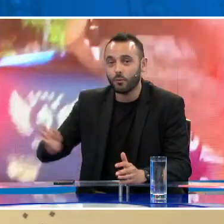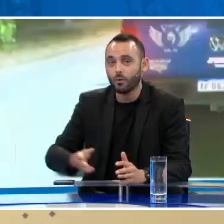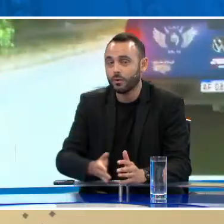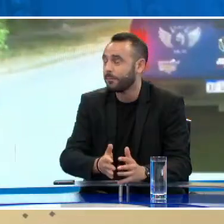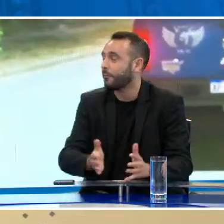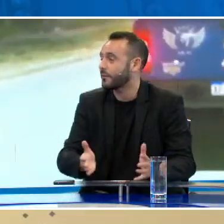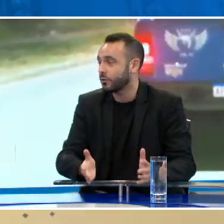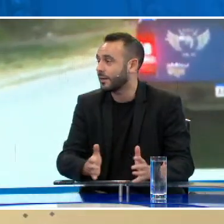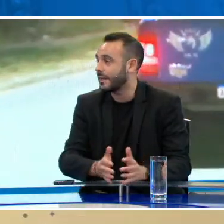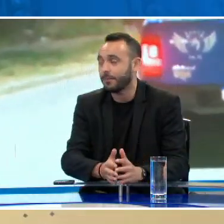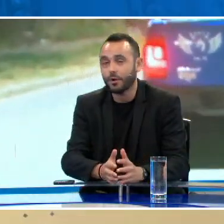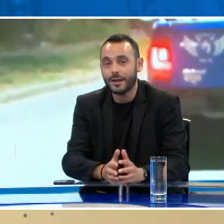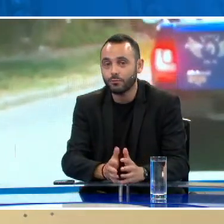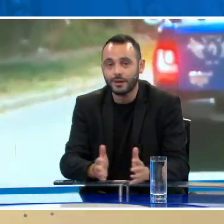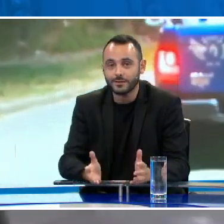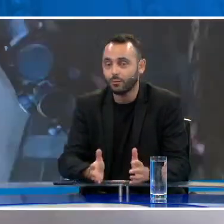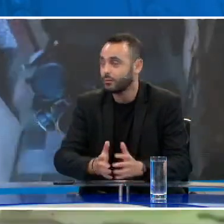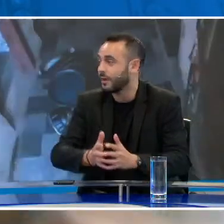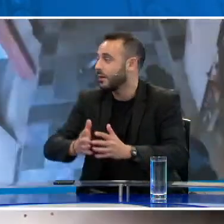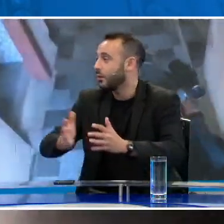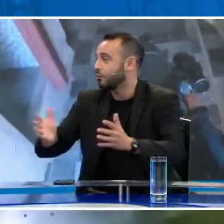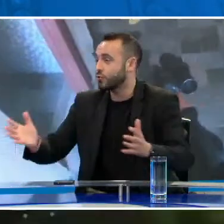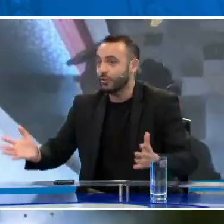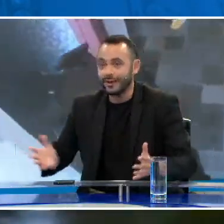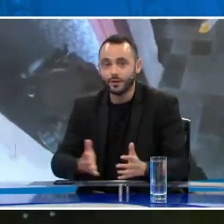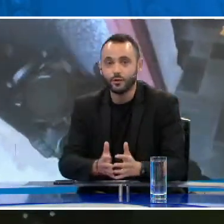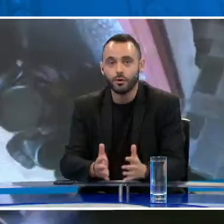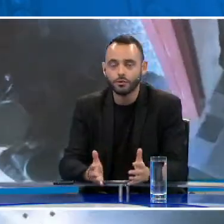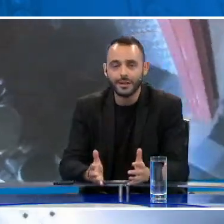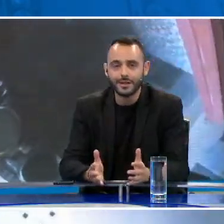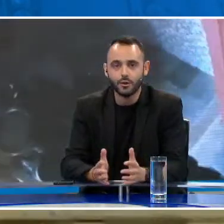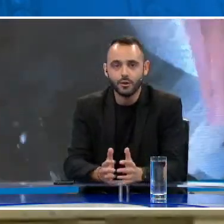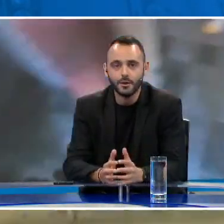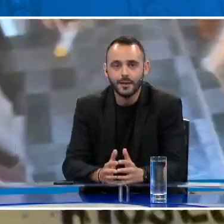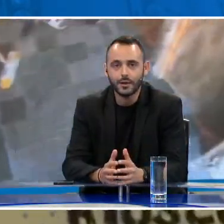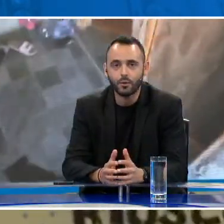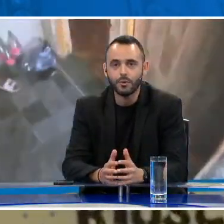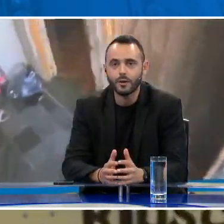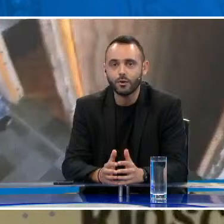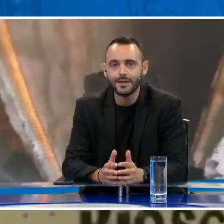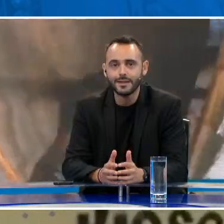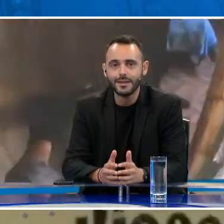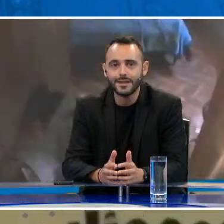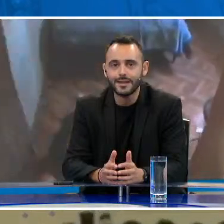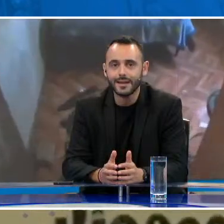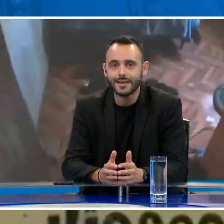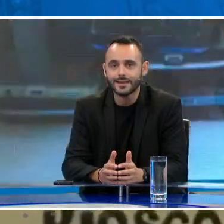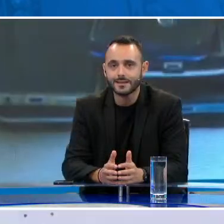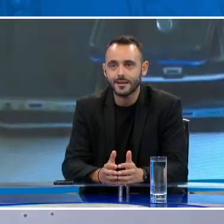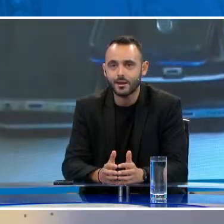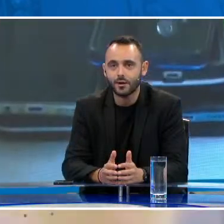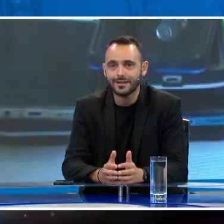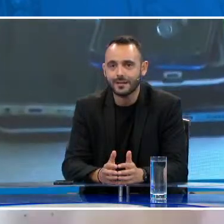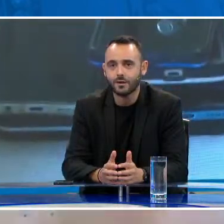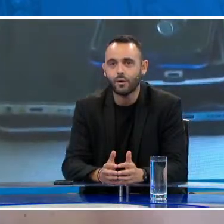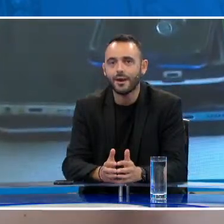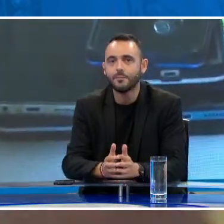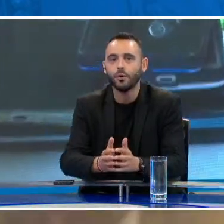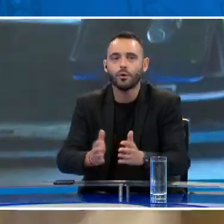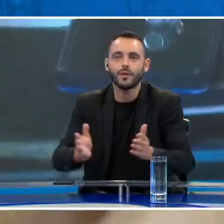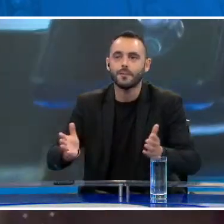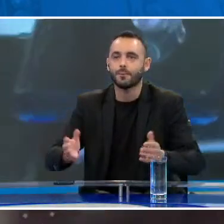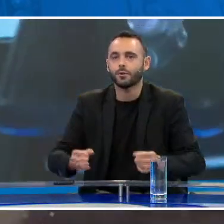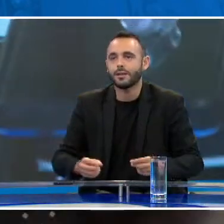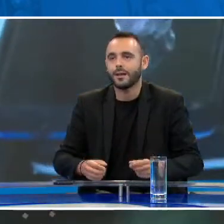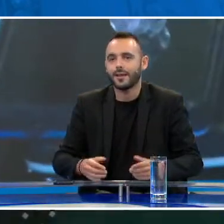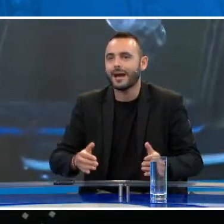me acuerdo qué profesión tenía, pero que era un transeúnte, un ciudadano de rosarino común y corriente, y que decidieron hacerlo en modo